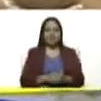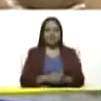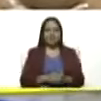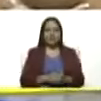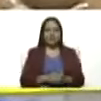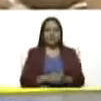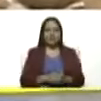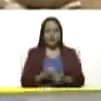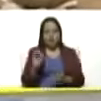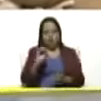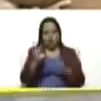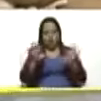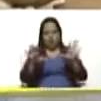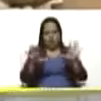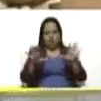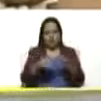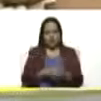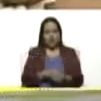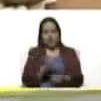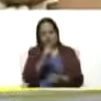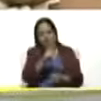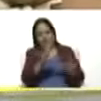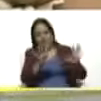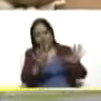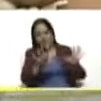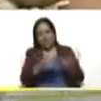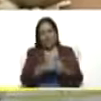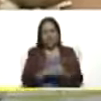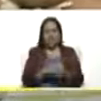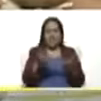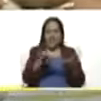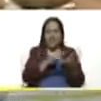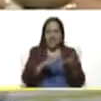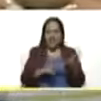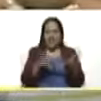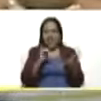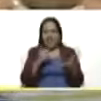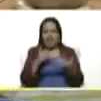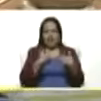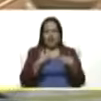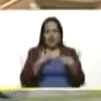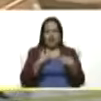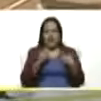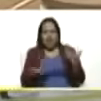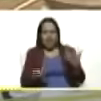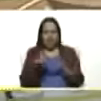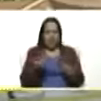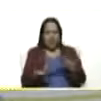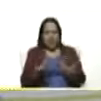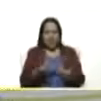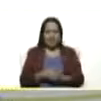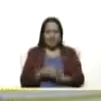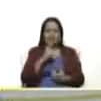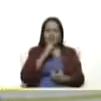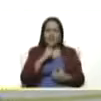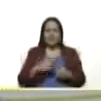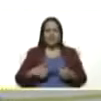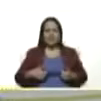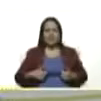O los 10. Vamos a leer a los 10. Bueno, vamos a leer aquí. Me ponen a mí en este aprieto.